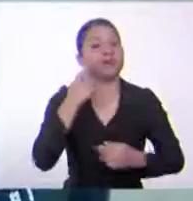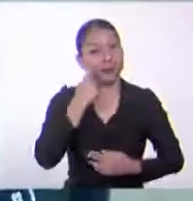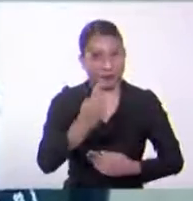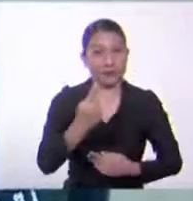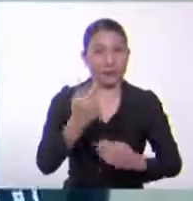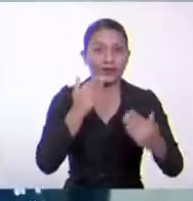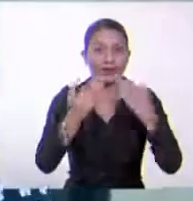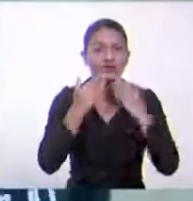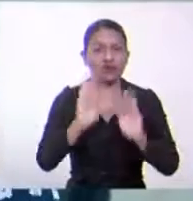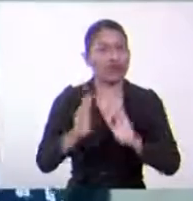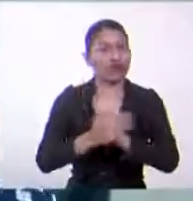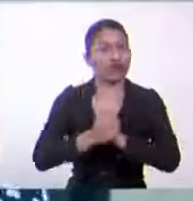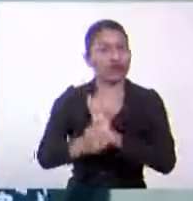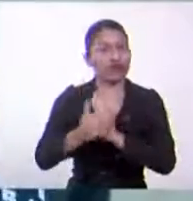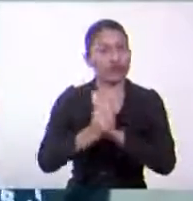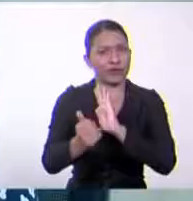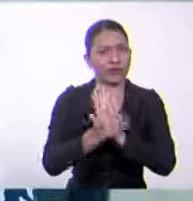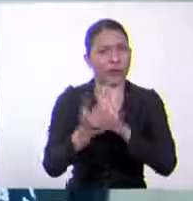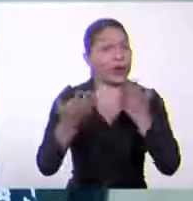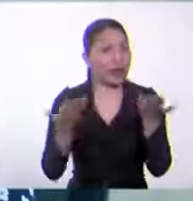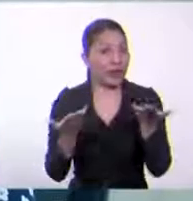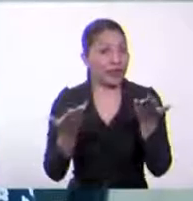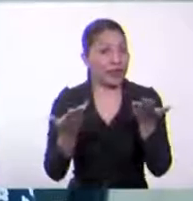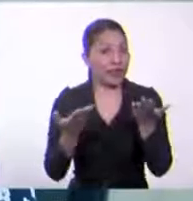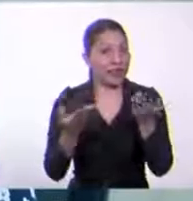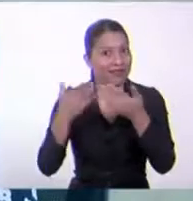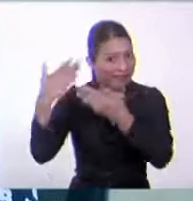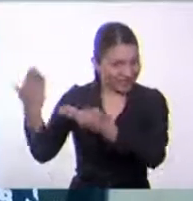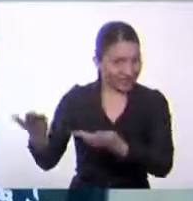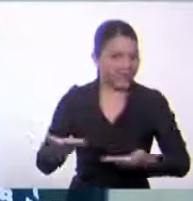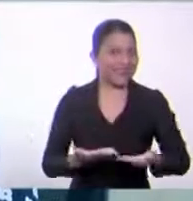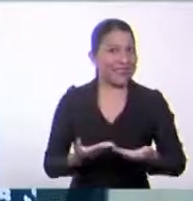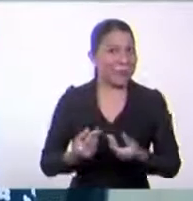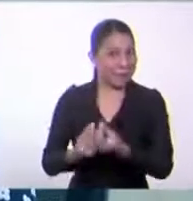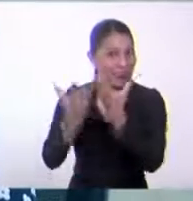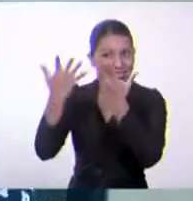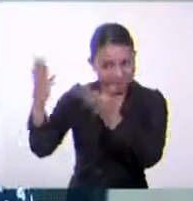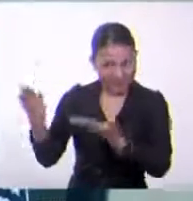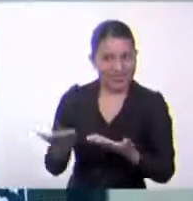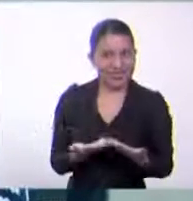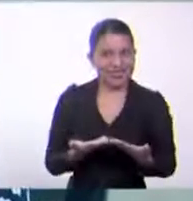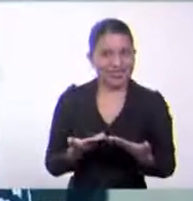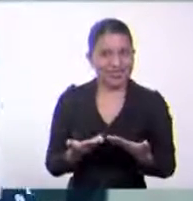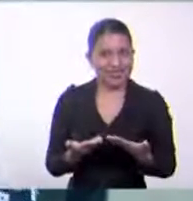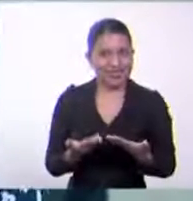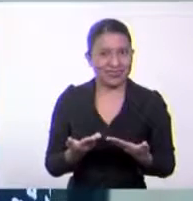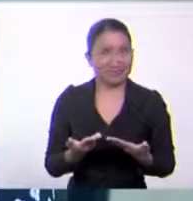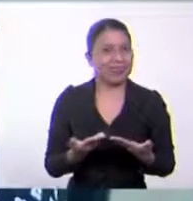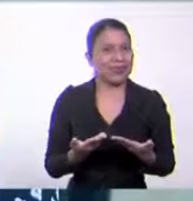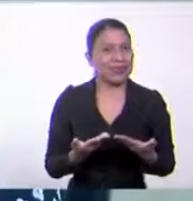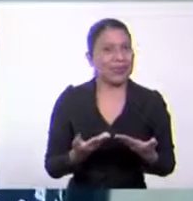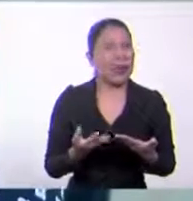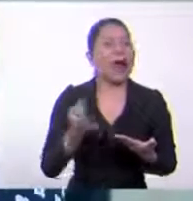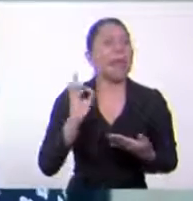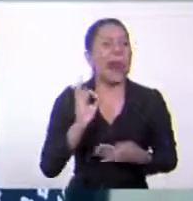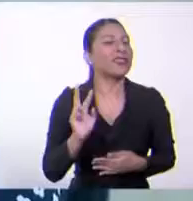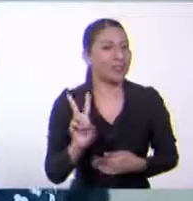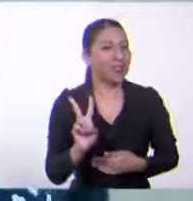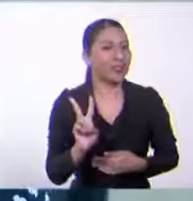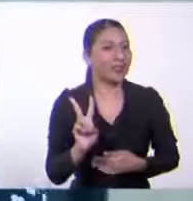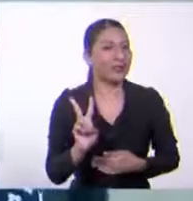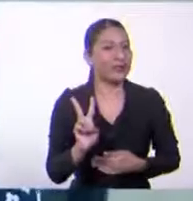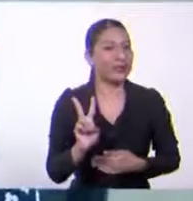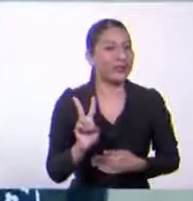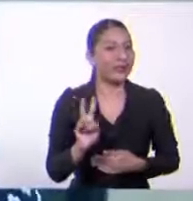esas habilidades, ¿no crees que sería mejor contar con una? ¿Cierto? Pero creo que sería mejor contar con dos. Por